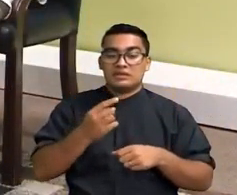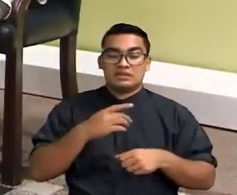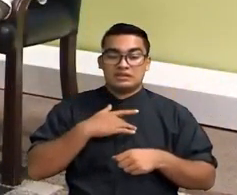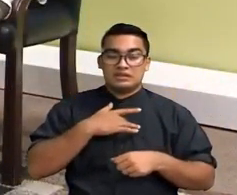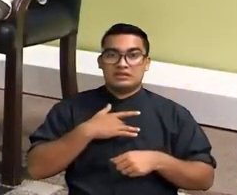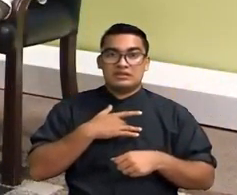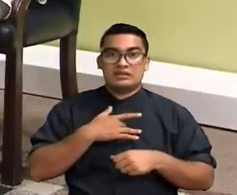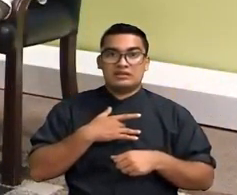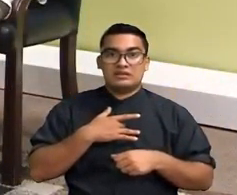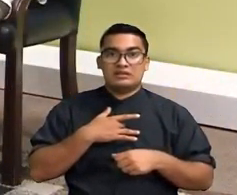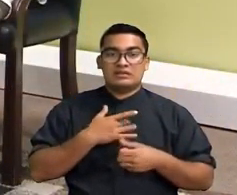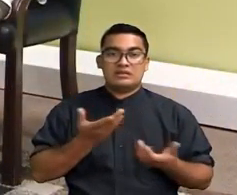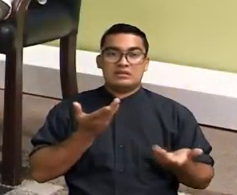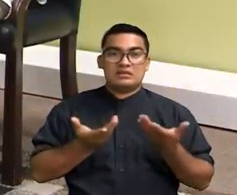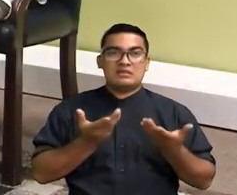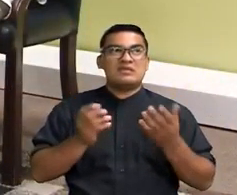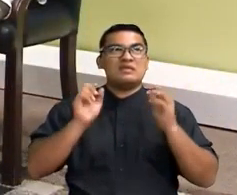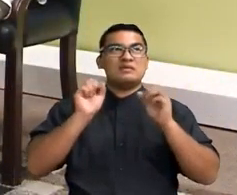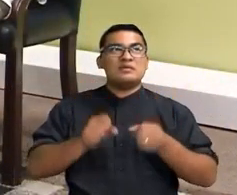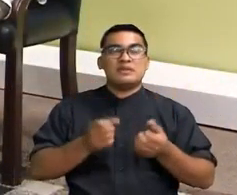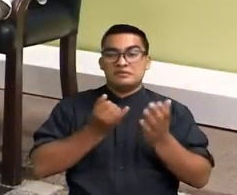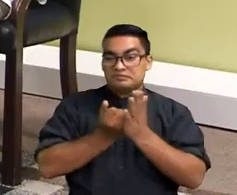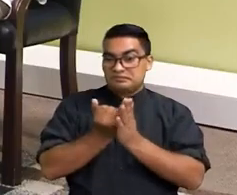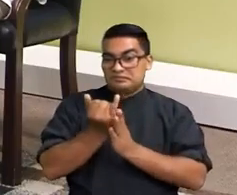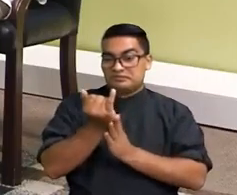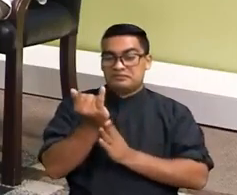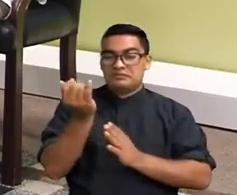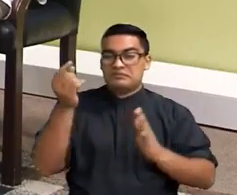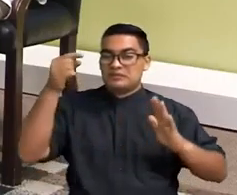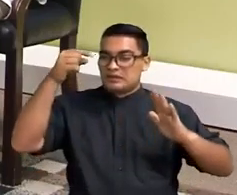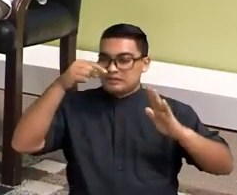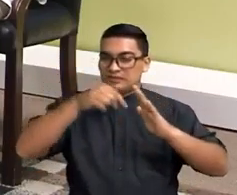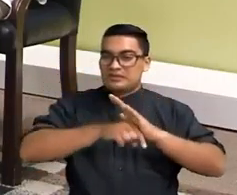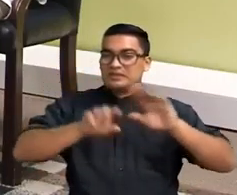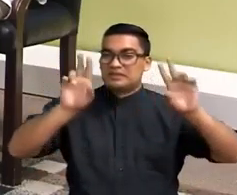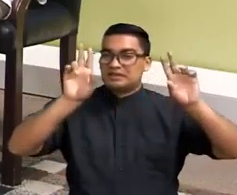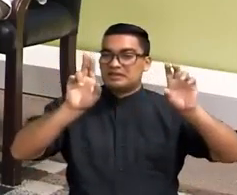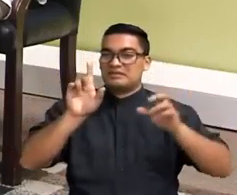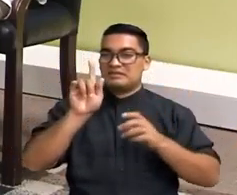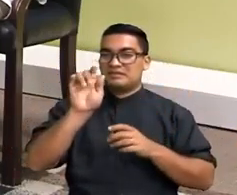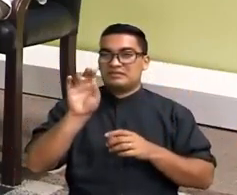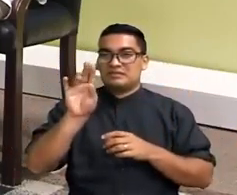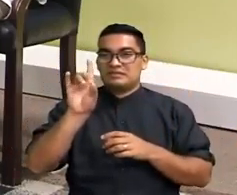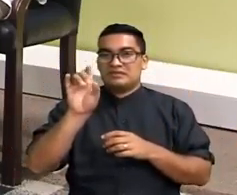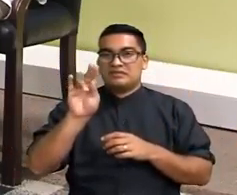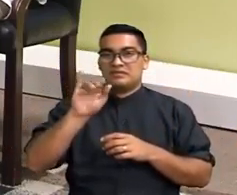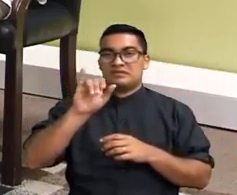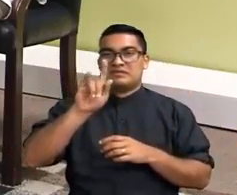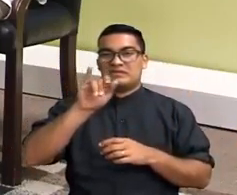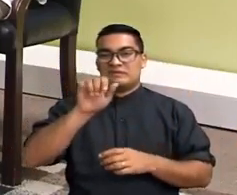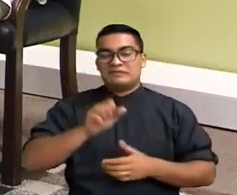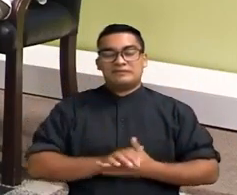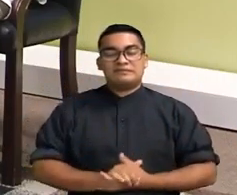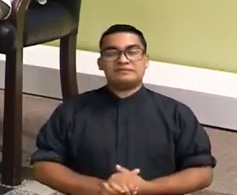diagnosticar con estudios más profundos esta enfermedad, esta patología? Sí,